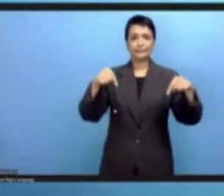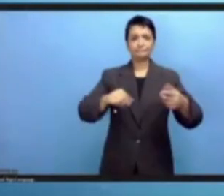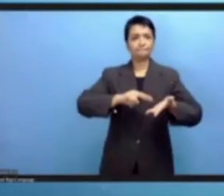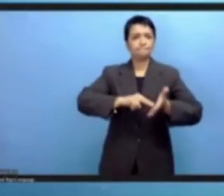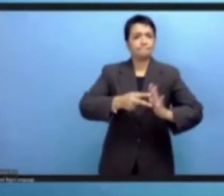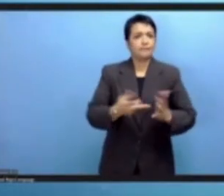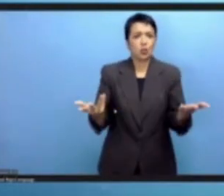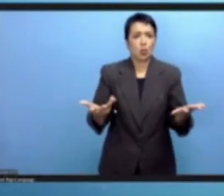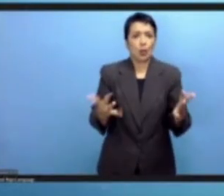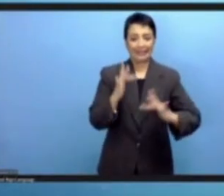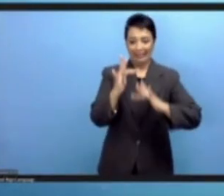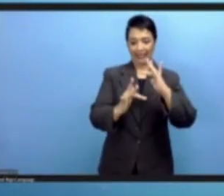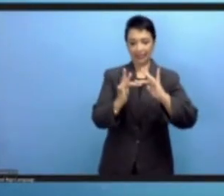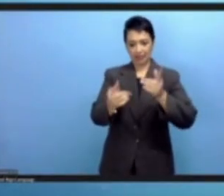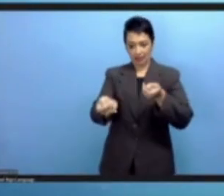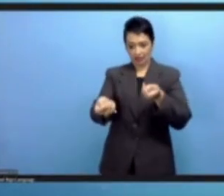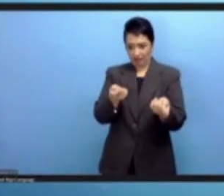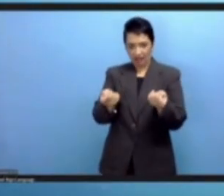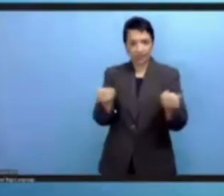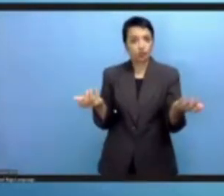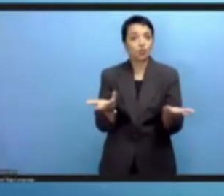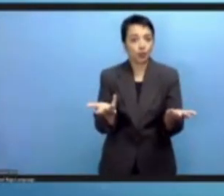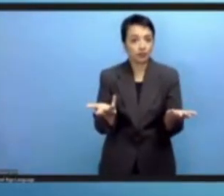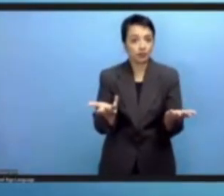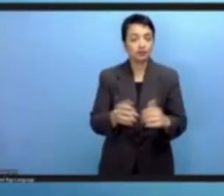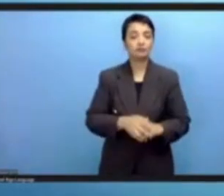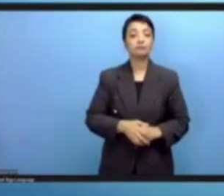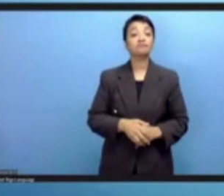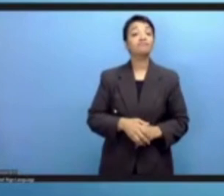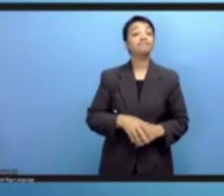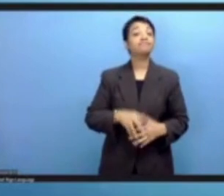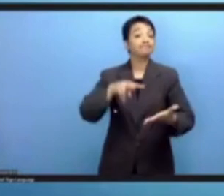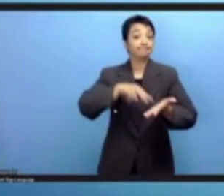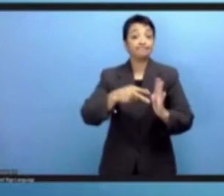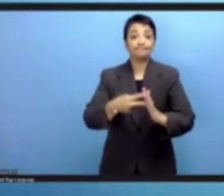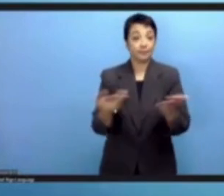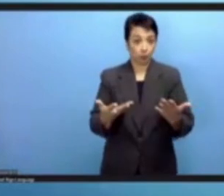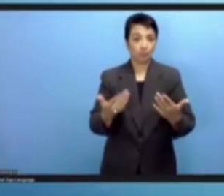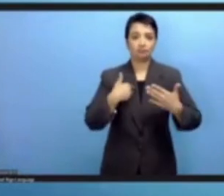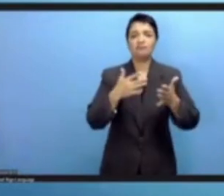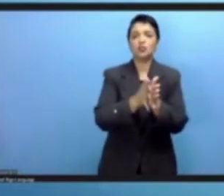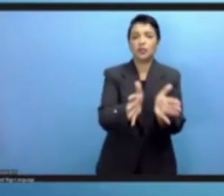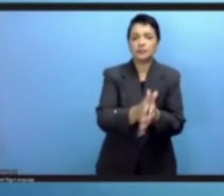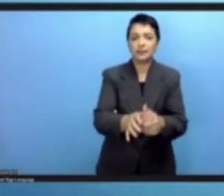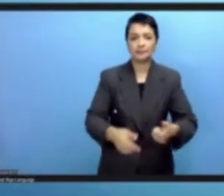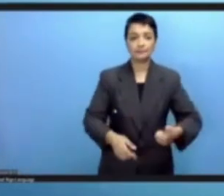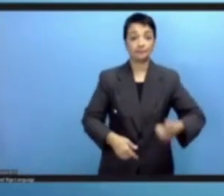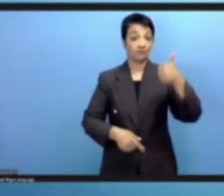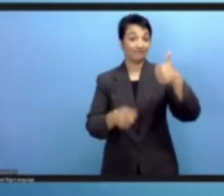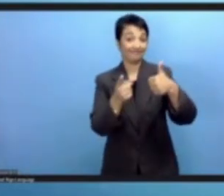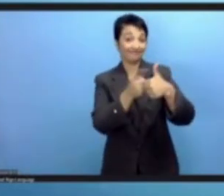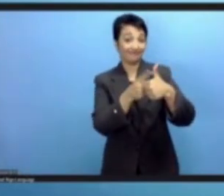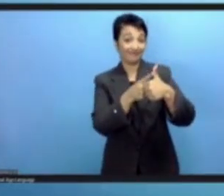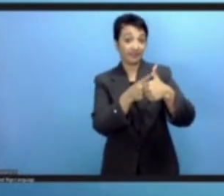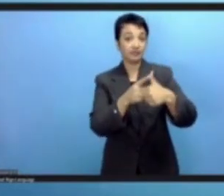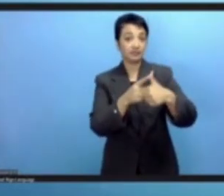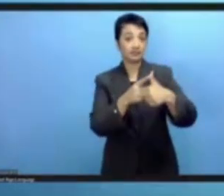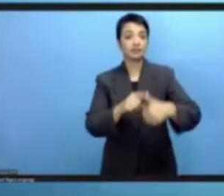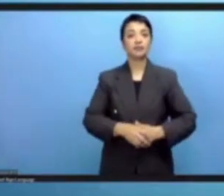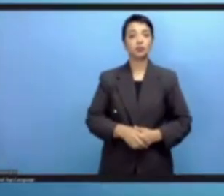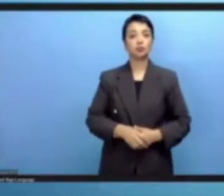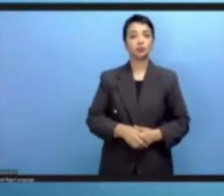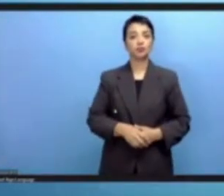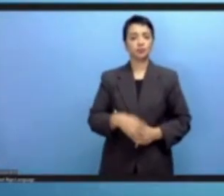de nuevas apariciones de formas de colonialismo de los datos y el autoritarismo simplemente para mencionar algunos